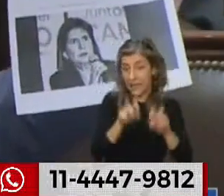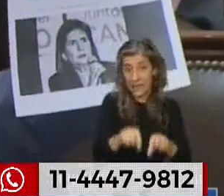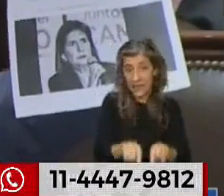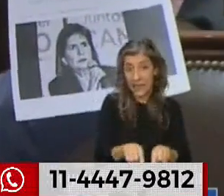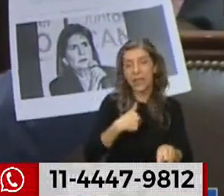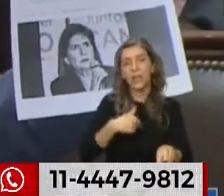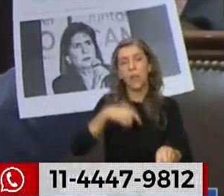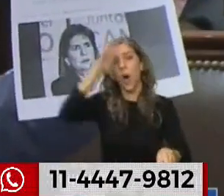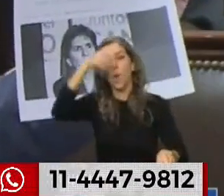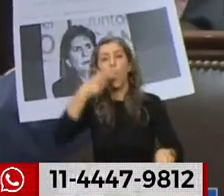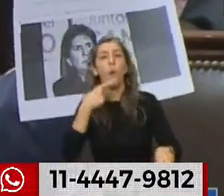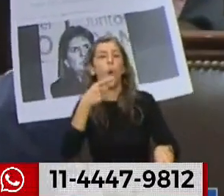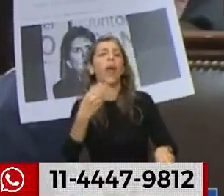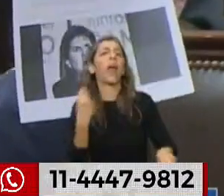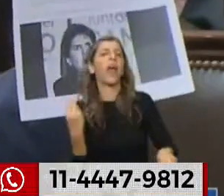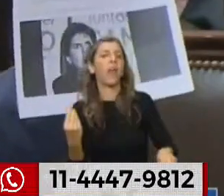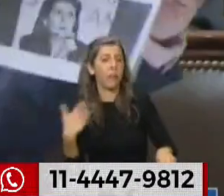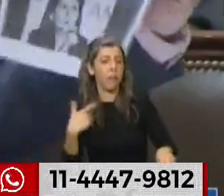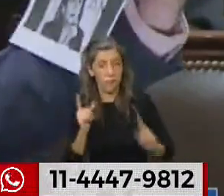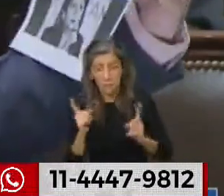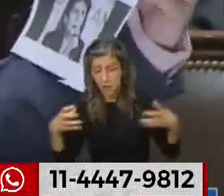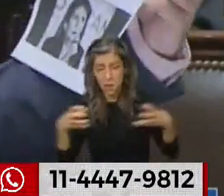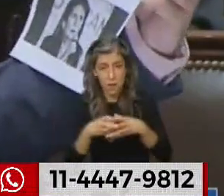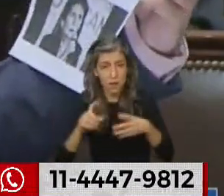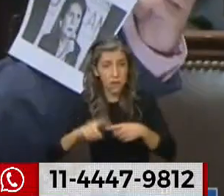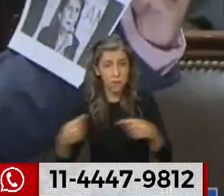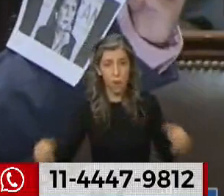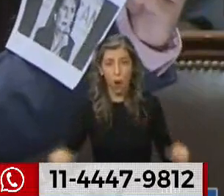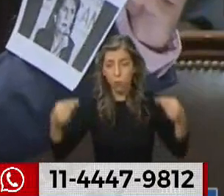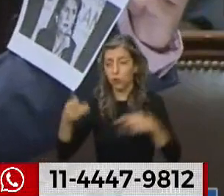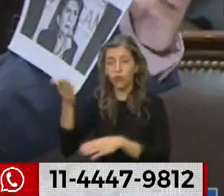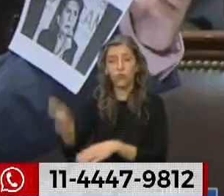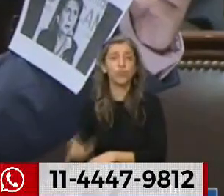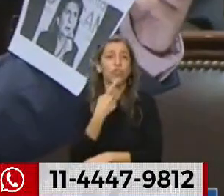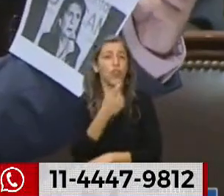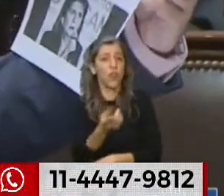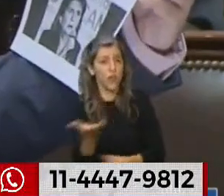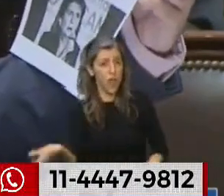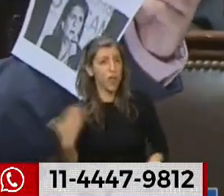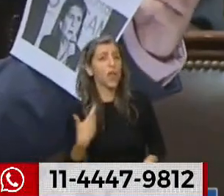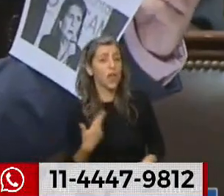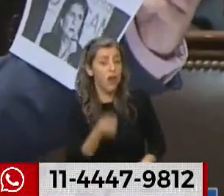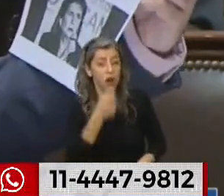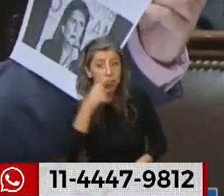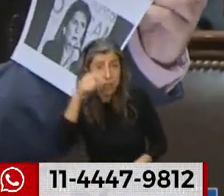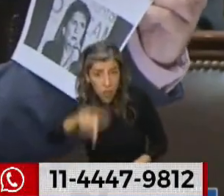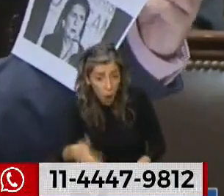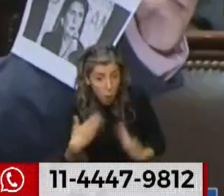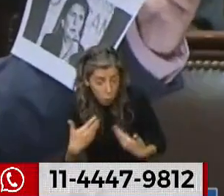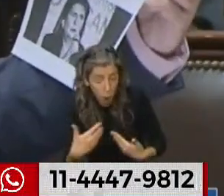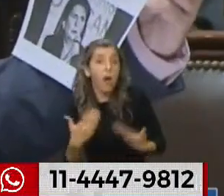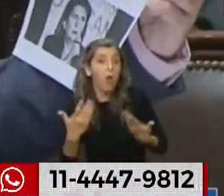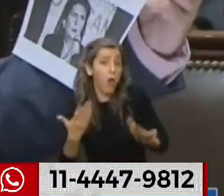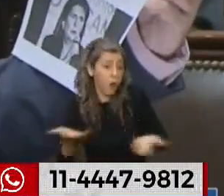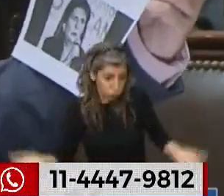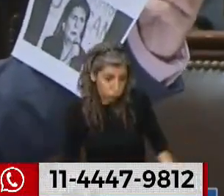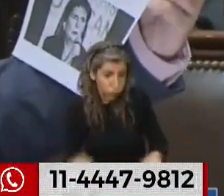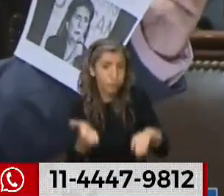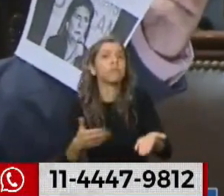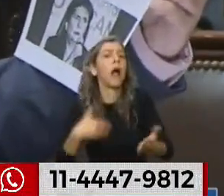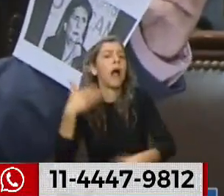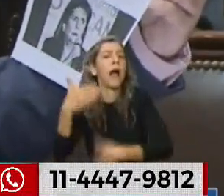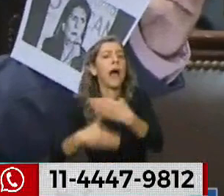dijo la principal referente de la oposición No dejes para mañana lo que puedes hacer hoy ministro economía masa